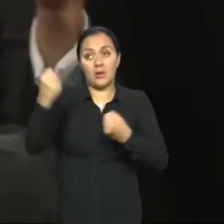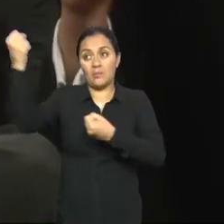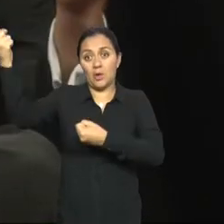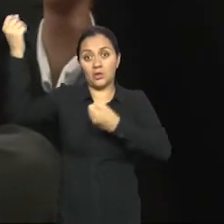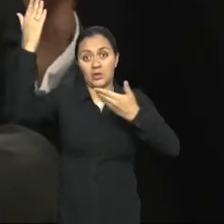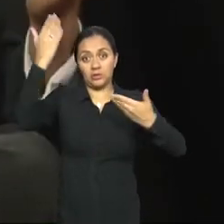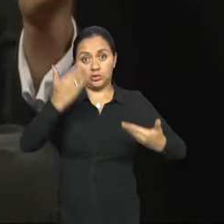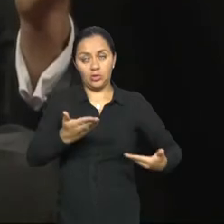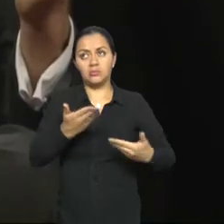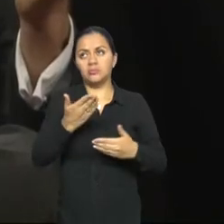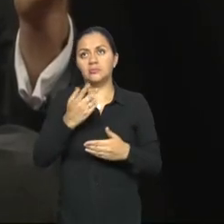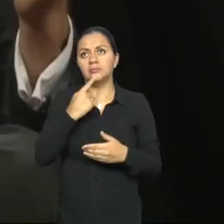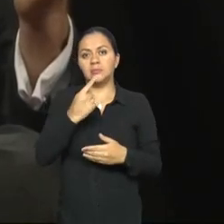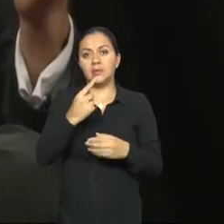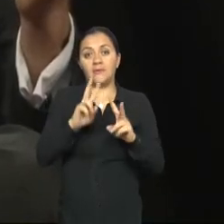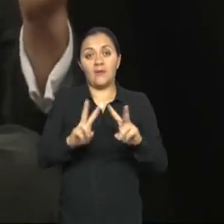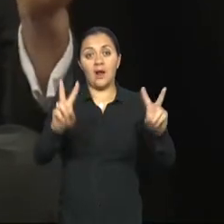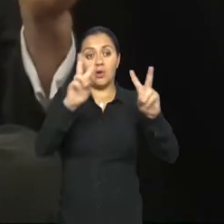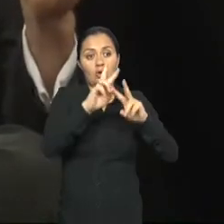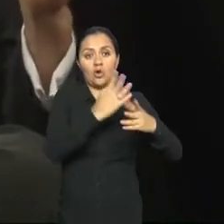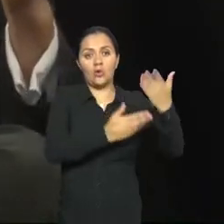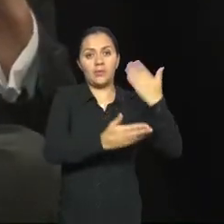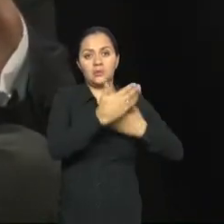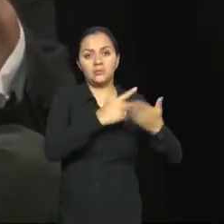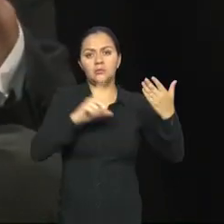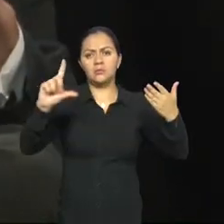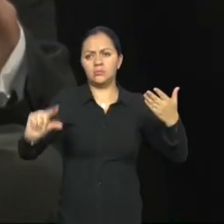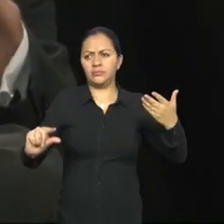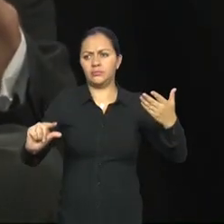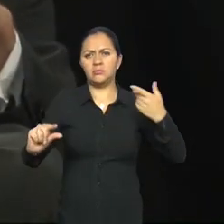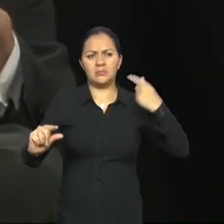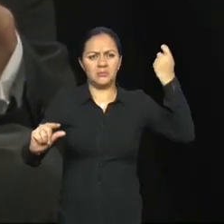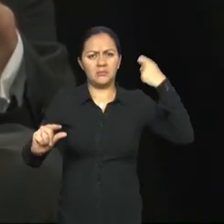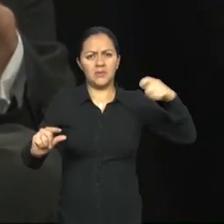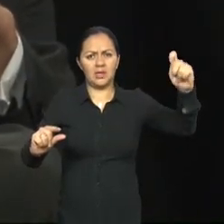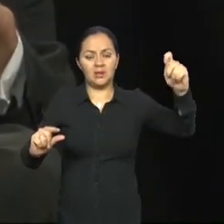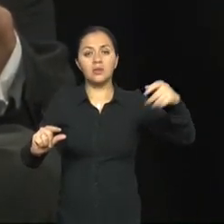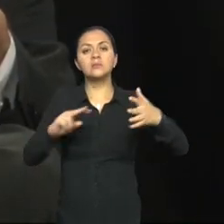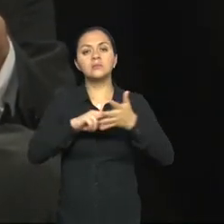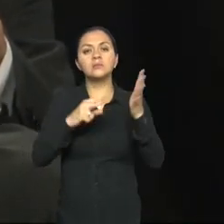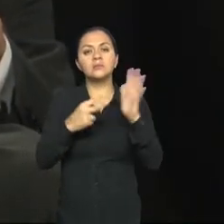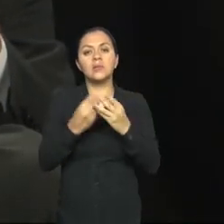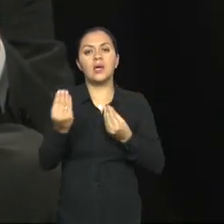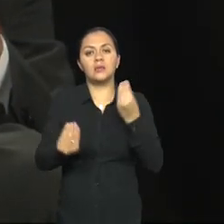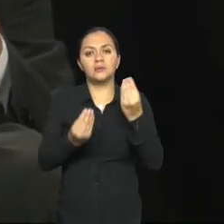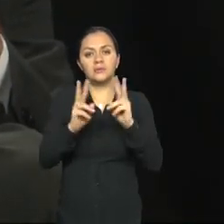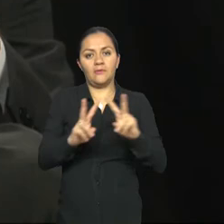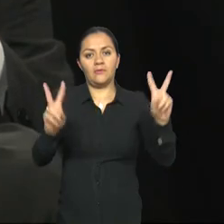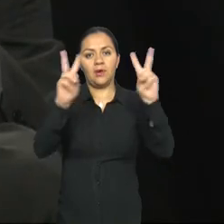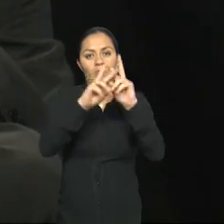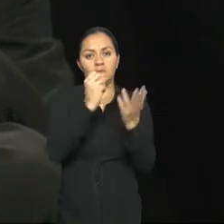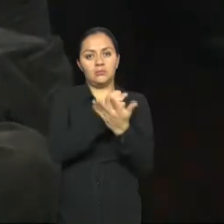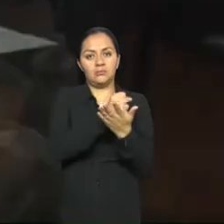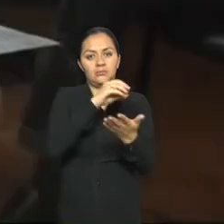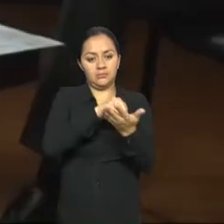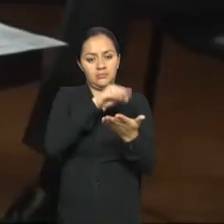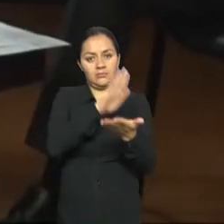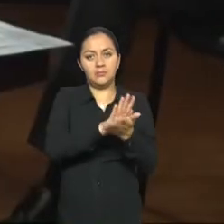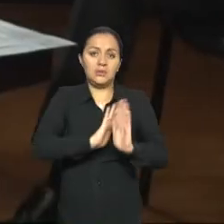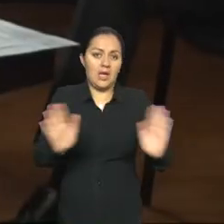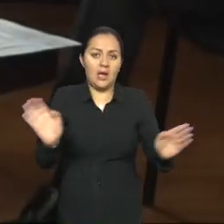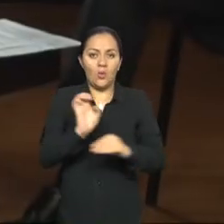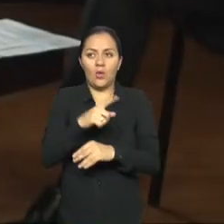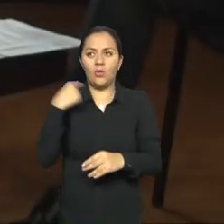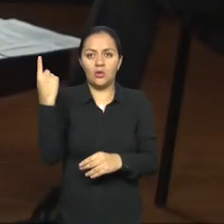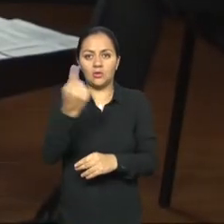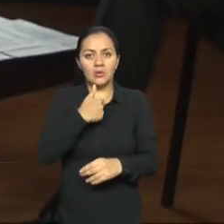cuesta comercialmente, no es el valor que se encuentra acá. Y el rato que las comercializadoras lo hacen, tiene un valor que ya está ajustado en real.